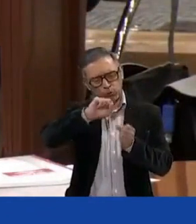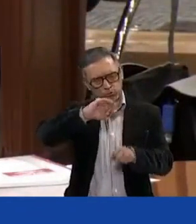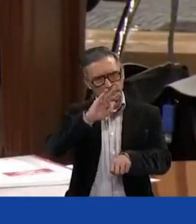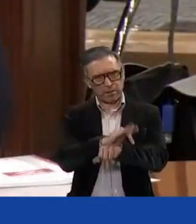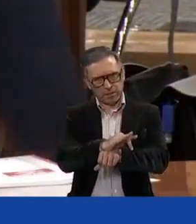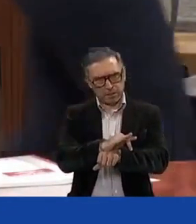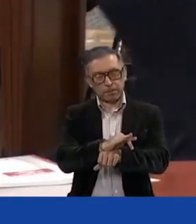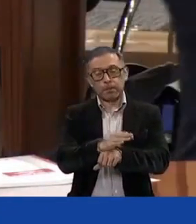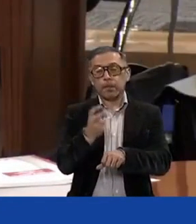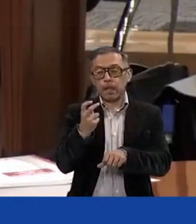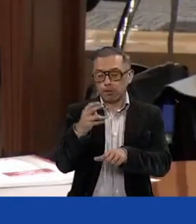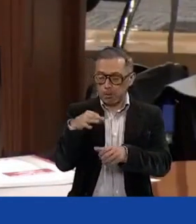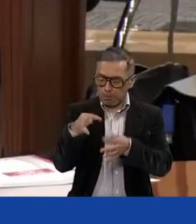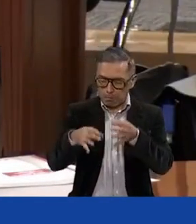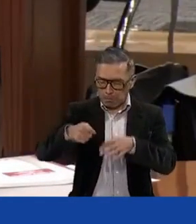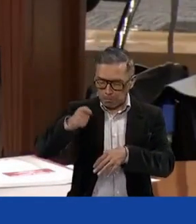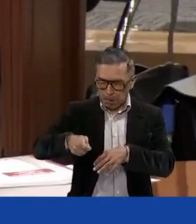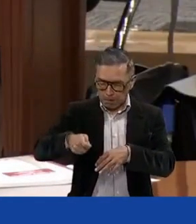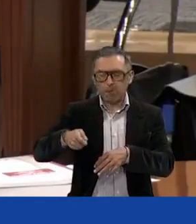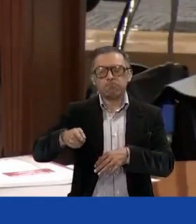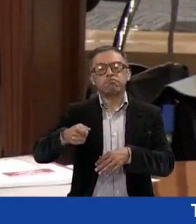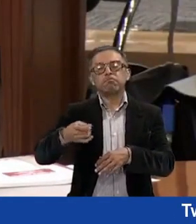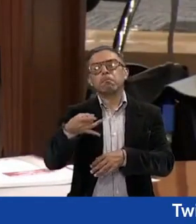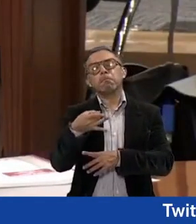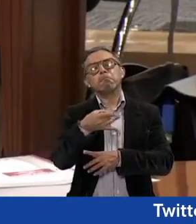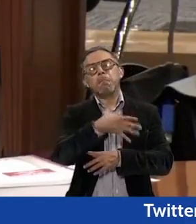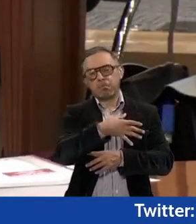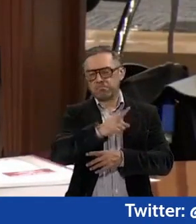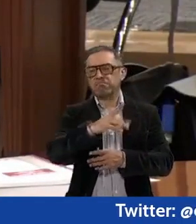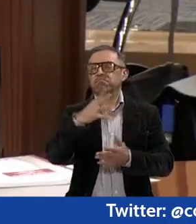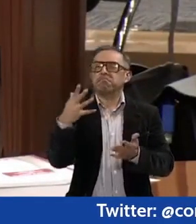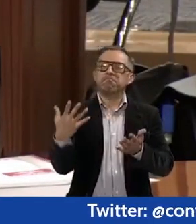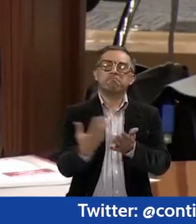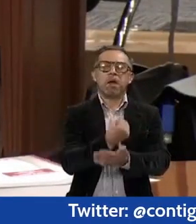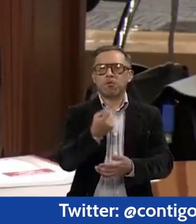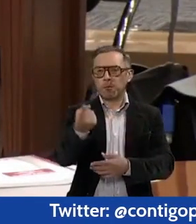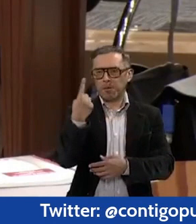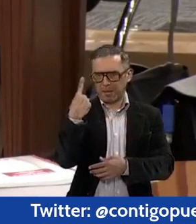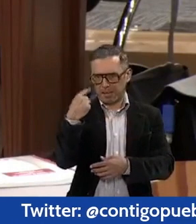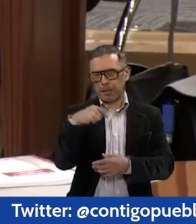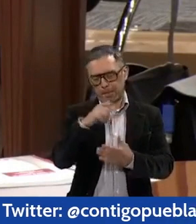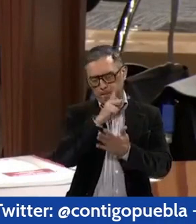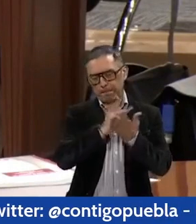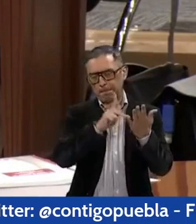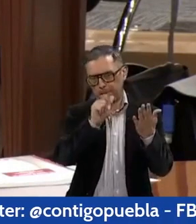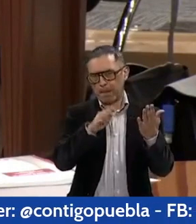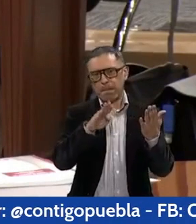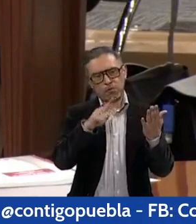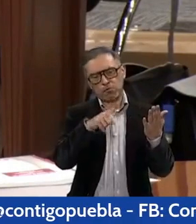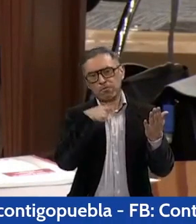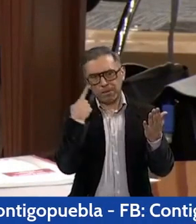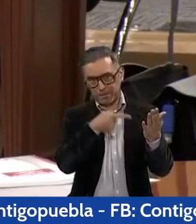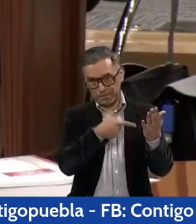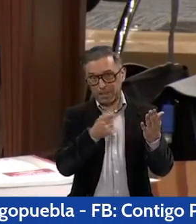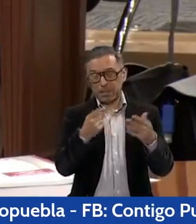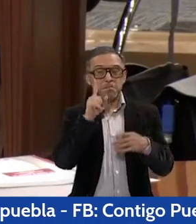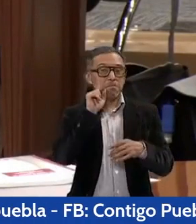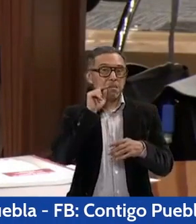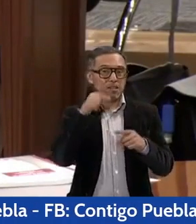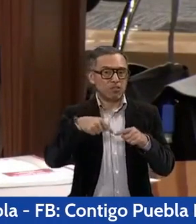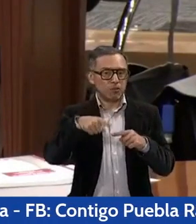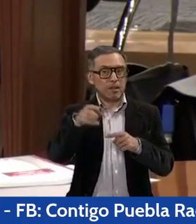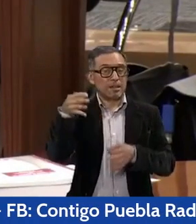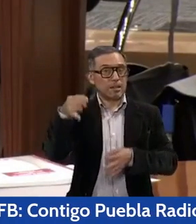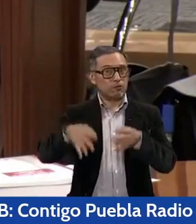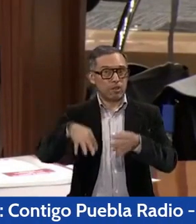duda la primera Victoria legal frente al Plan B no dudo que en los próximos días cuando corresponda al tribunal electoral pronunciarse